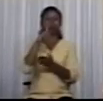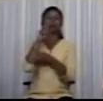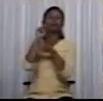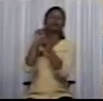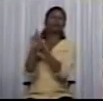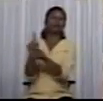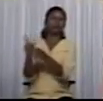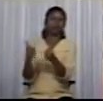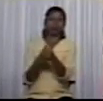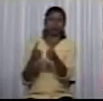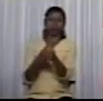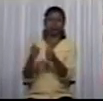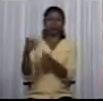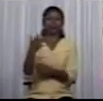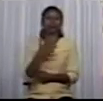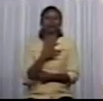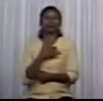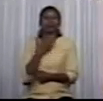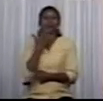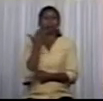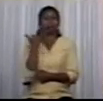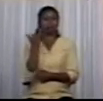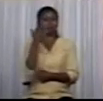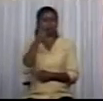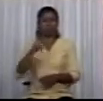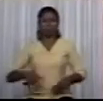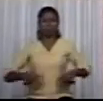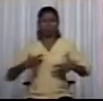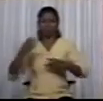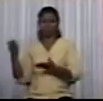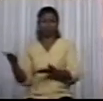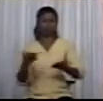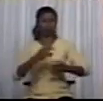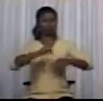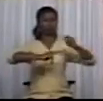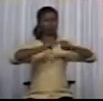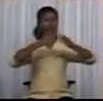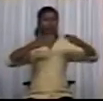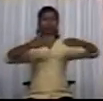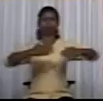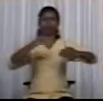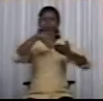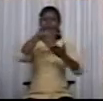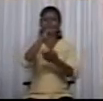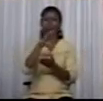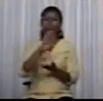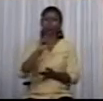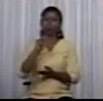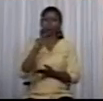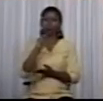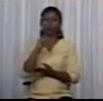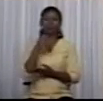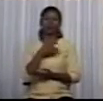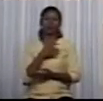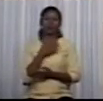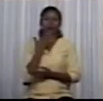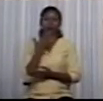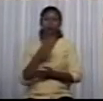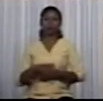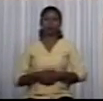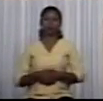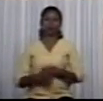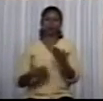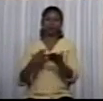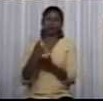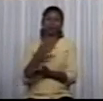lo primero, ¿cómo se siente usted el hecho de que en vida se le construya un monumento aquí en la parroquia Borbón? Me siento bien,